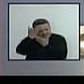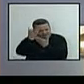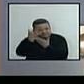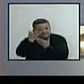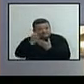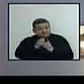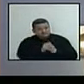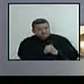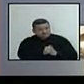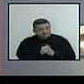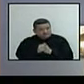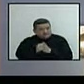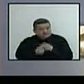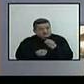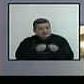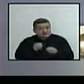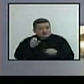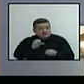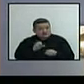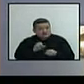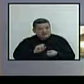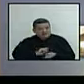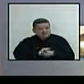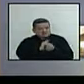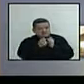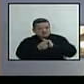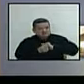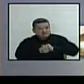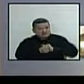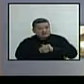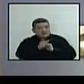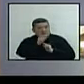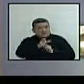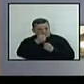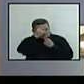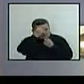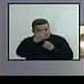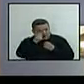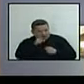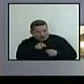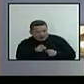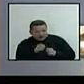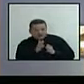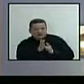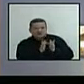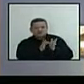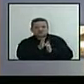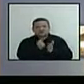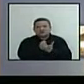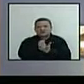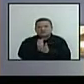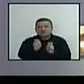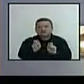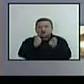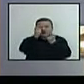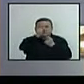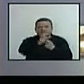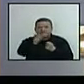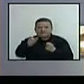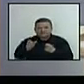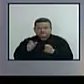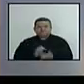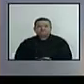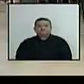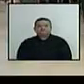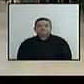a la consumación, se ha convertido para todos los que le obedecen en autor de salvación eterna. Palabra de